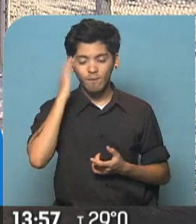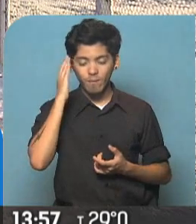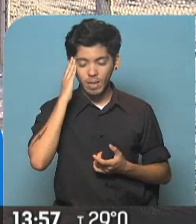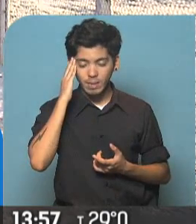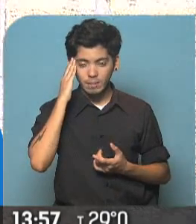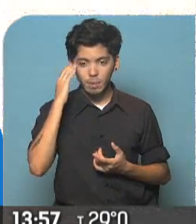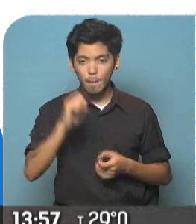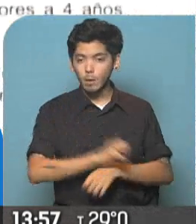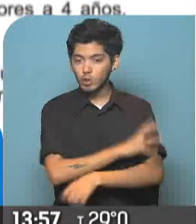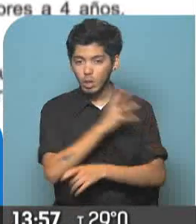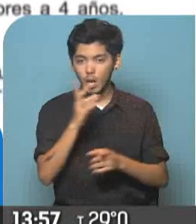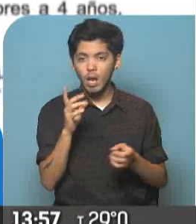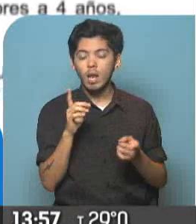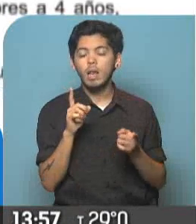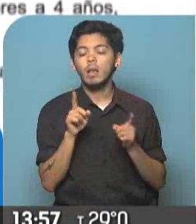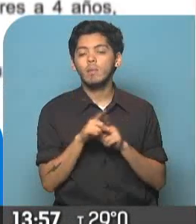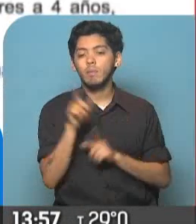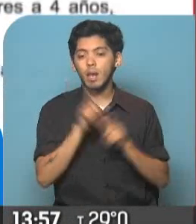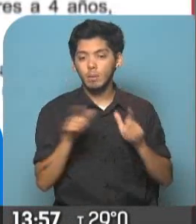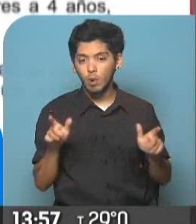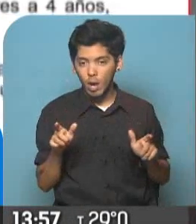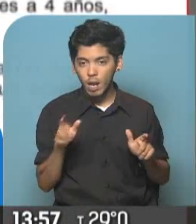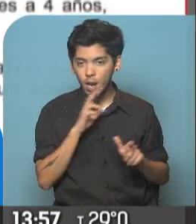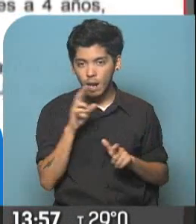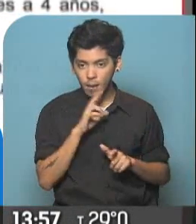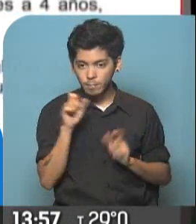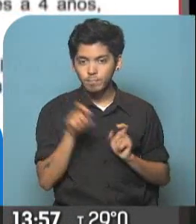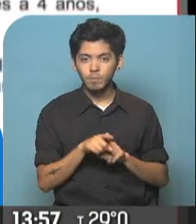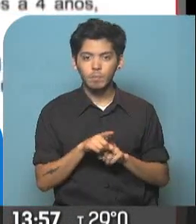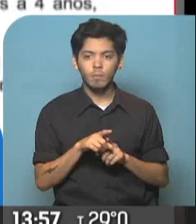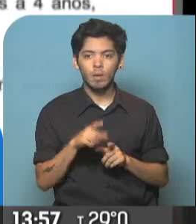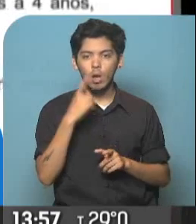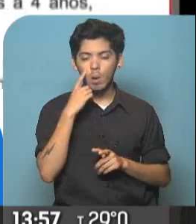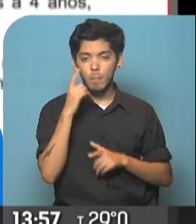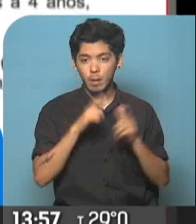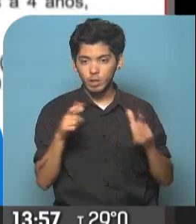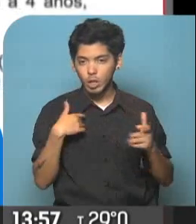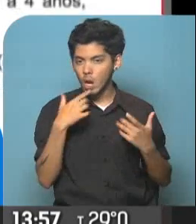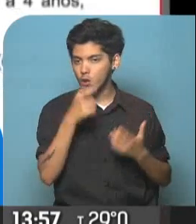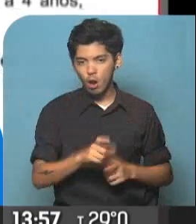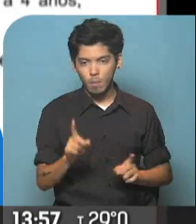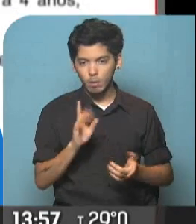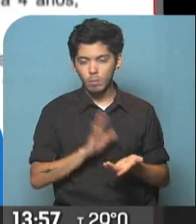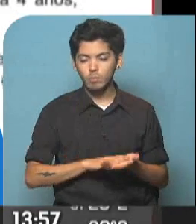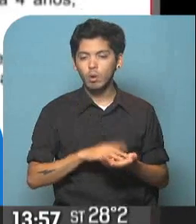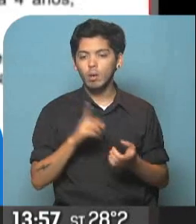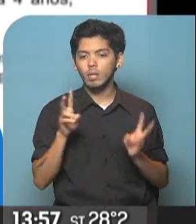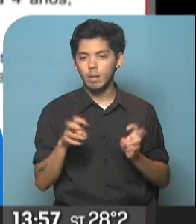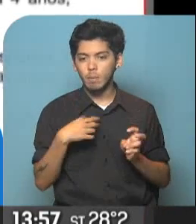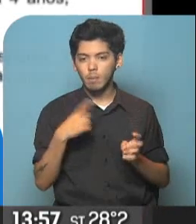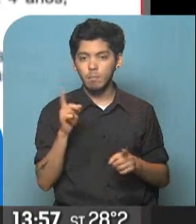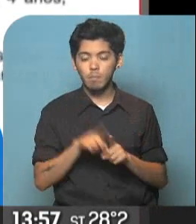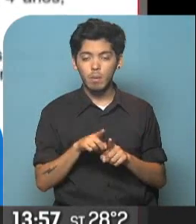Servicio Penitenciario Federal no menciona ni responde a las acusaciones por la represión. Sobre el reclamo por